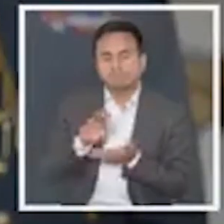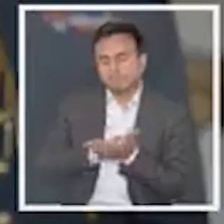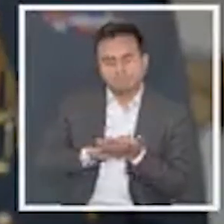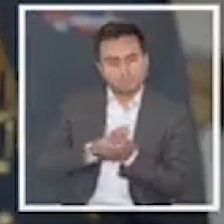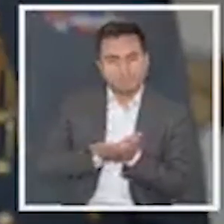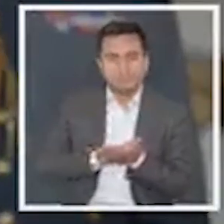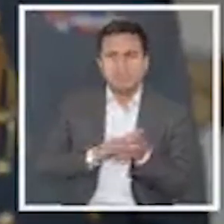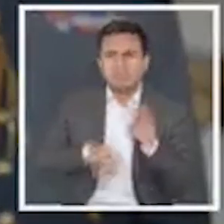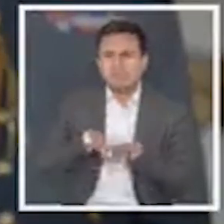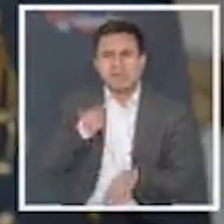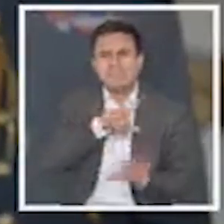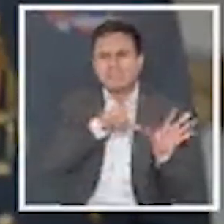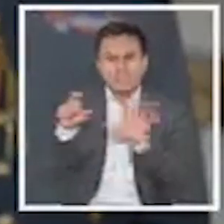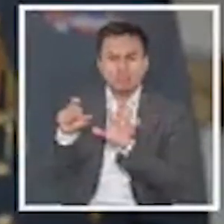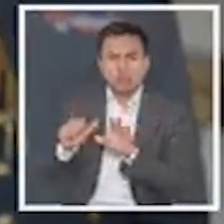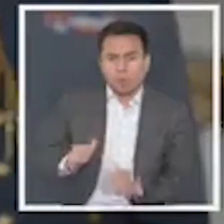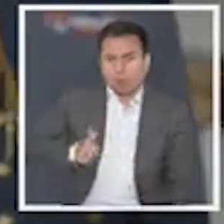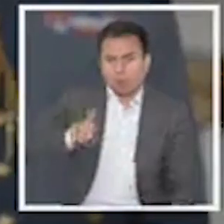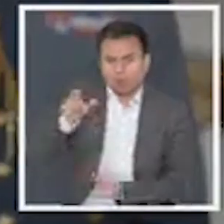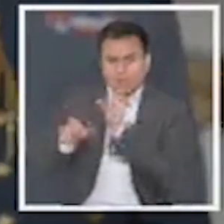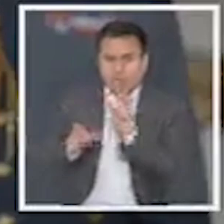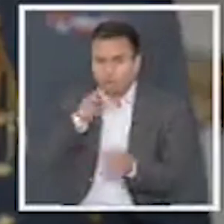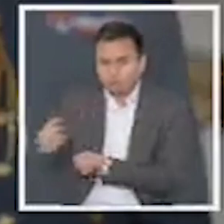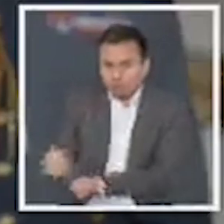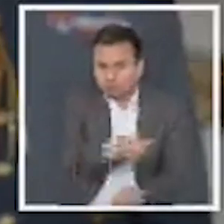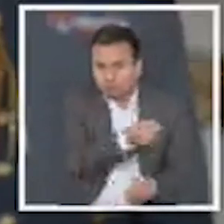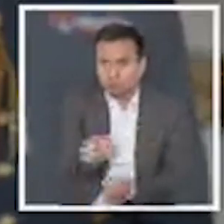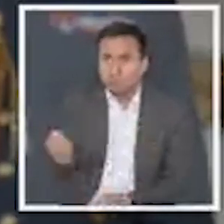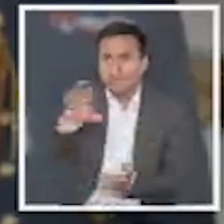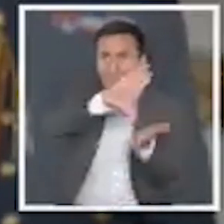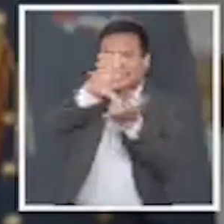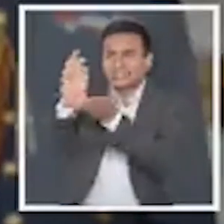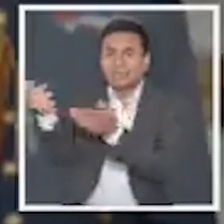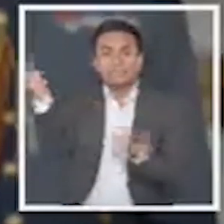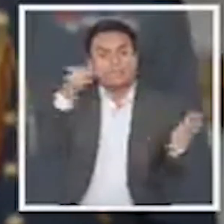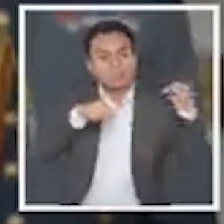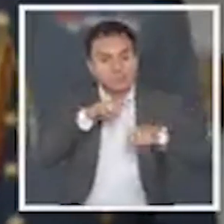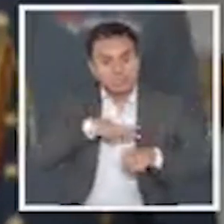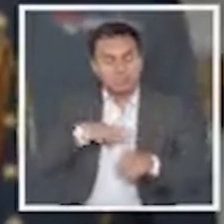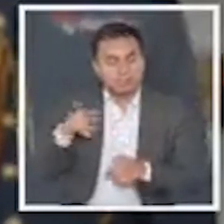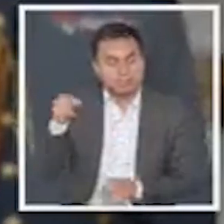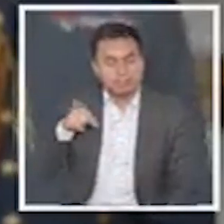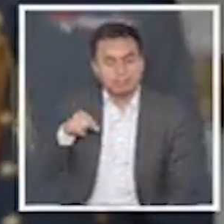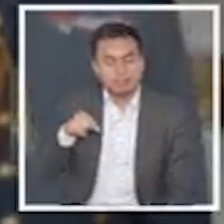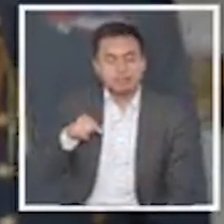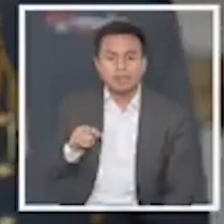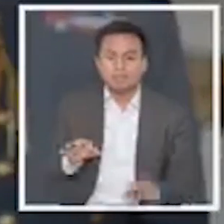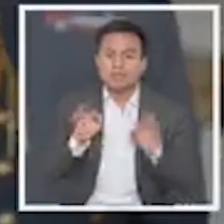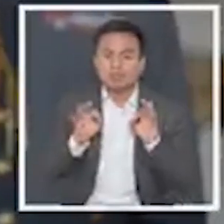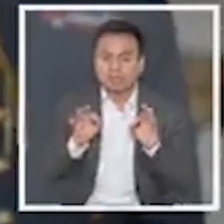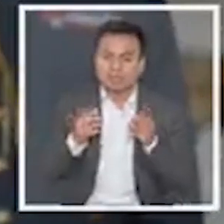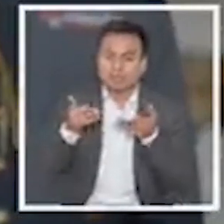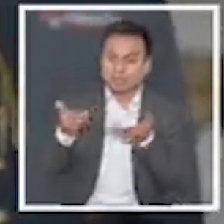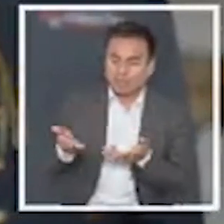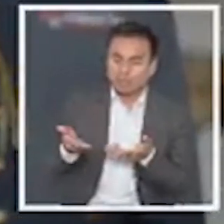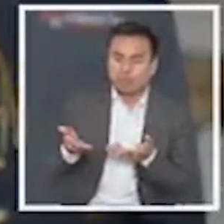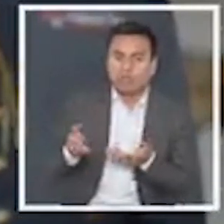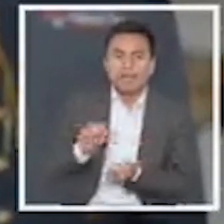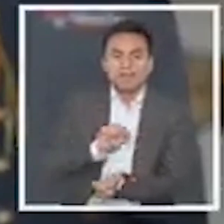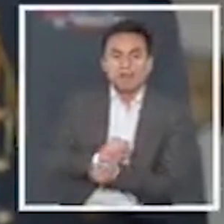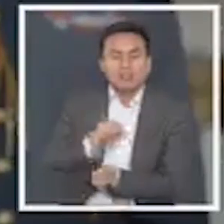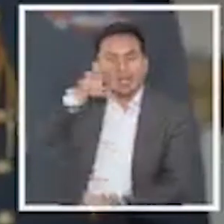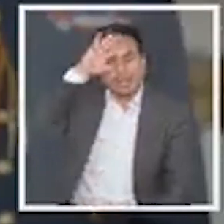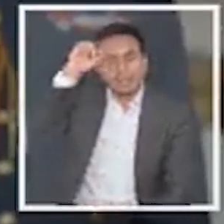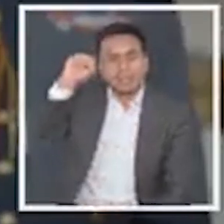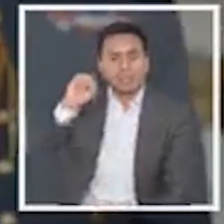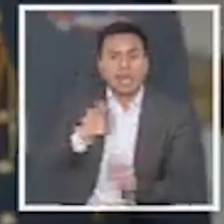de los más de 700 voluntarios que vinieron del extranjero, en particular en este caso de nuestros